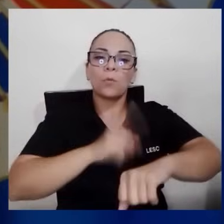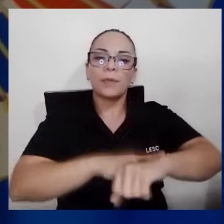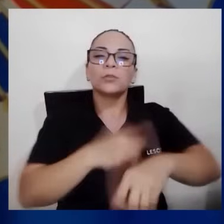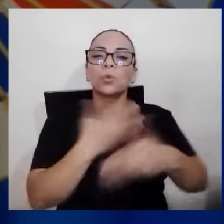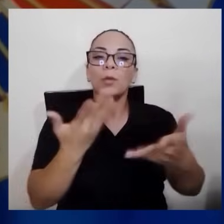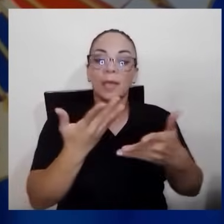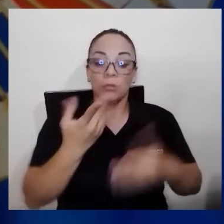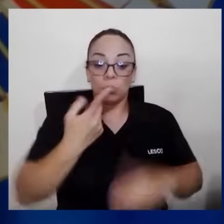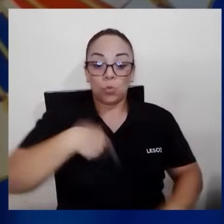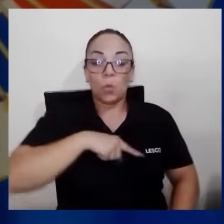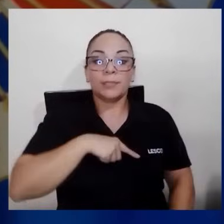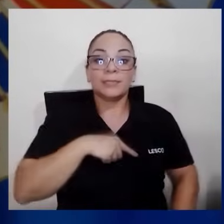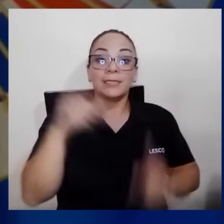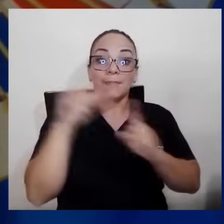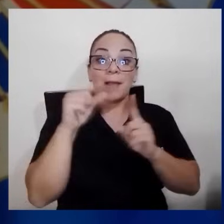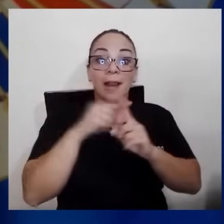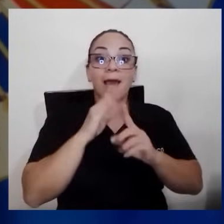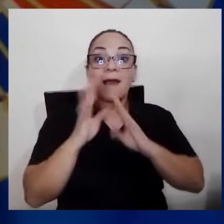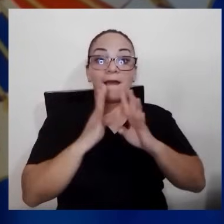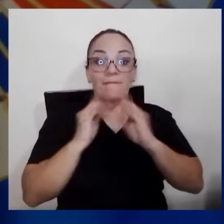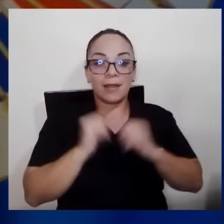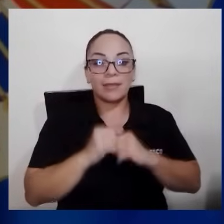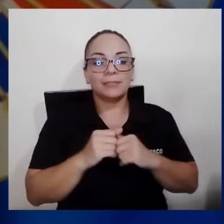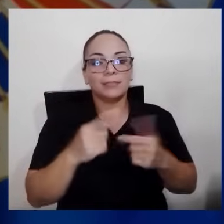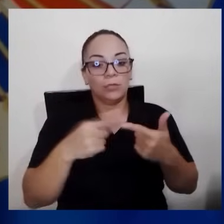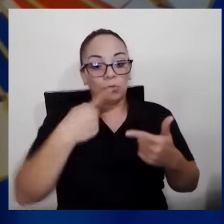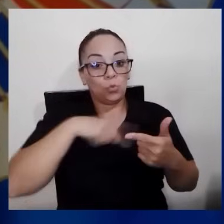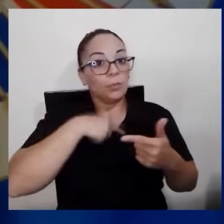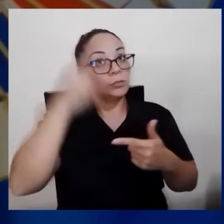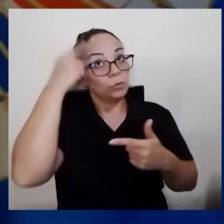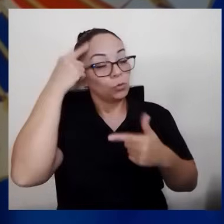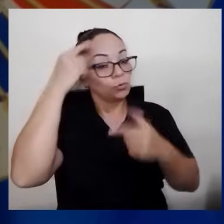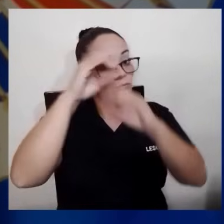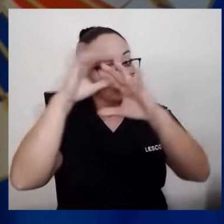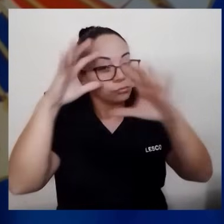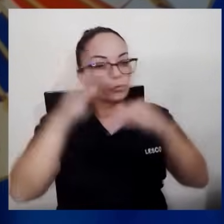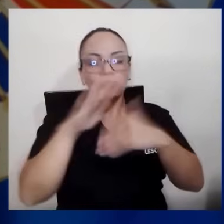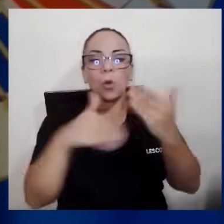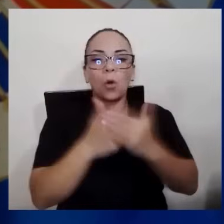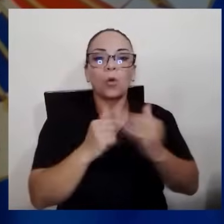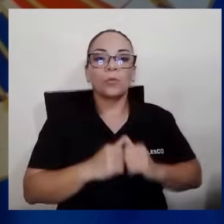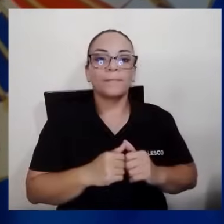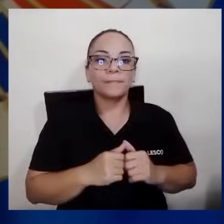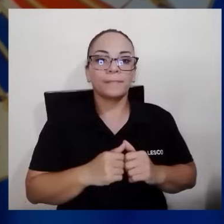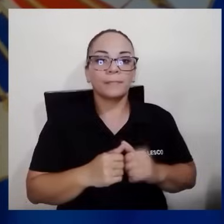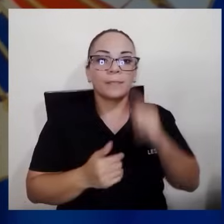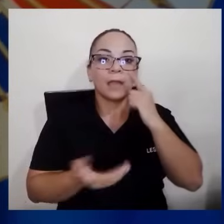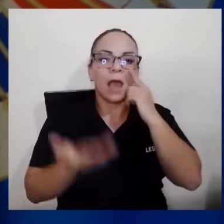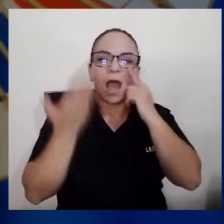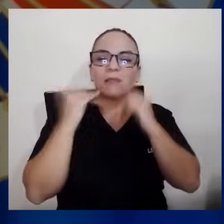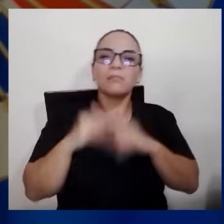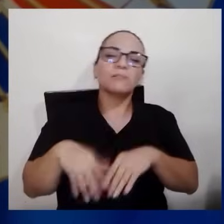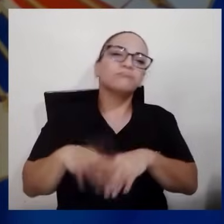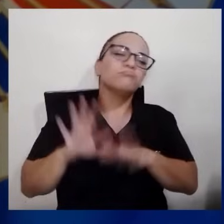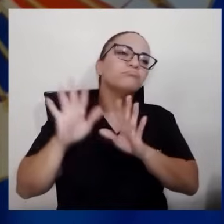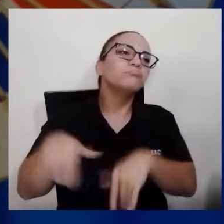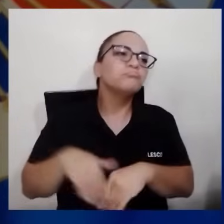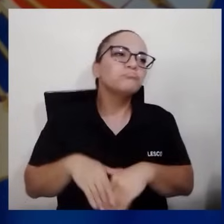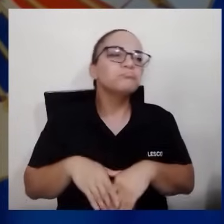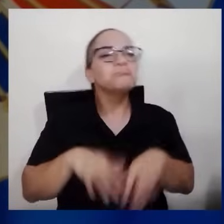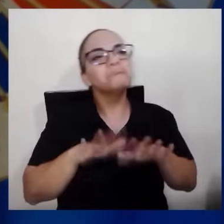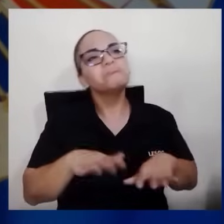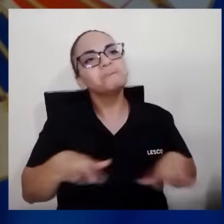palabras nuestras aspiraciones dejen la pasiva in acción de un